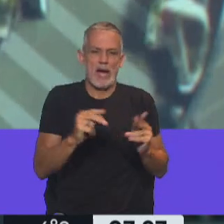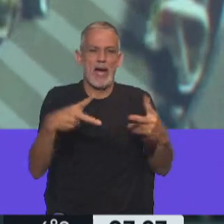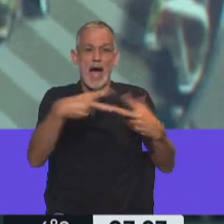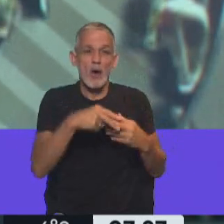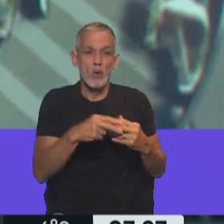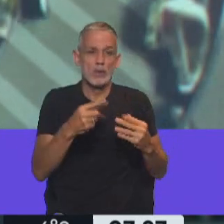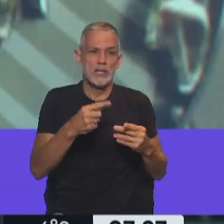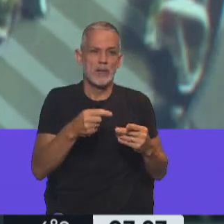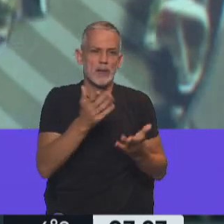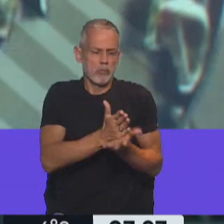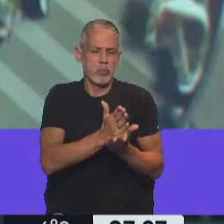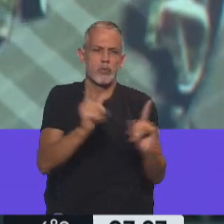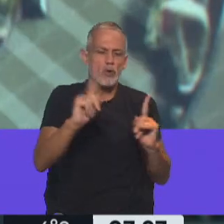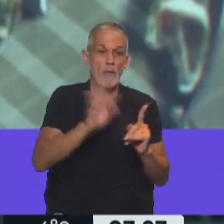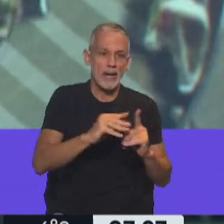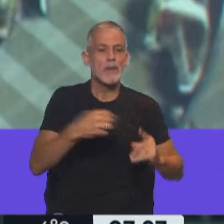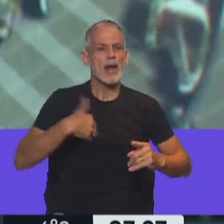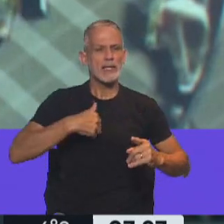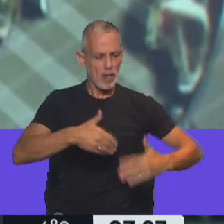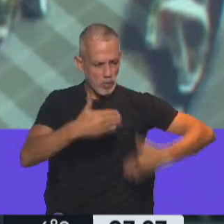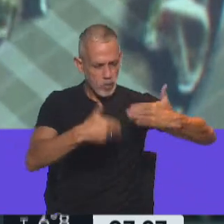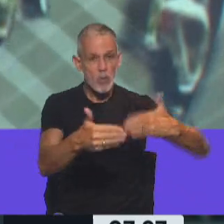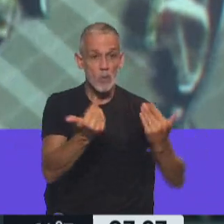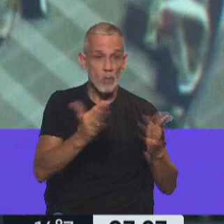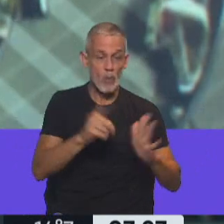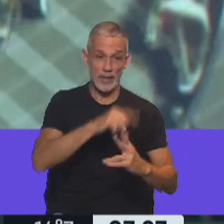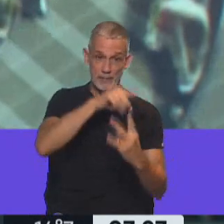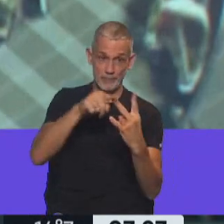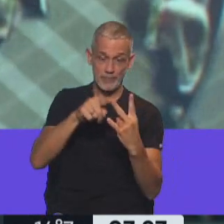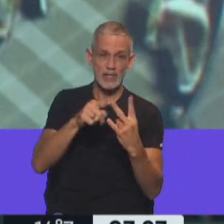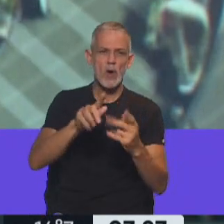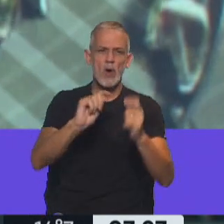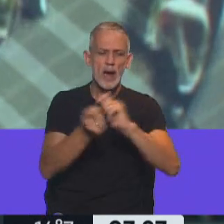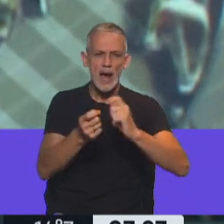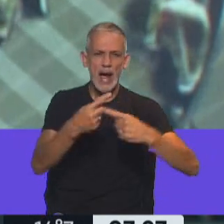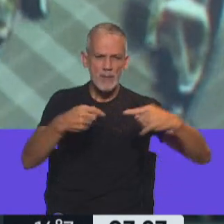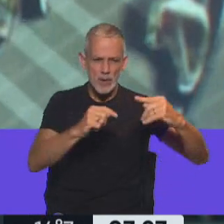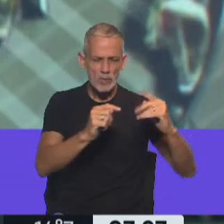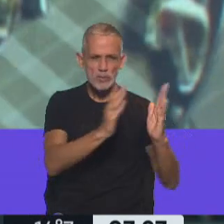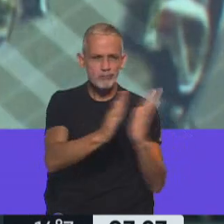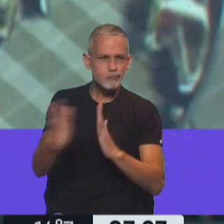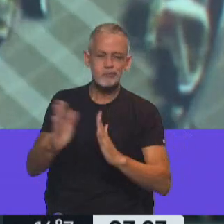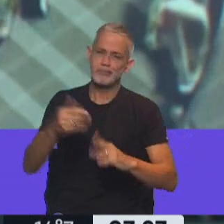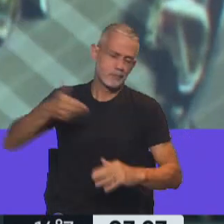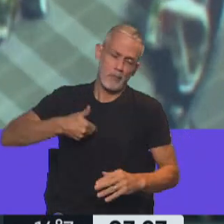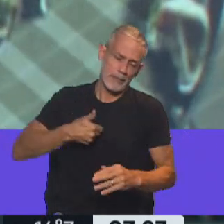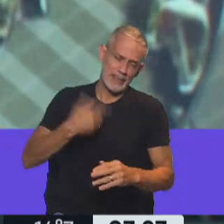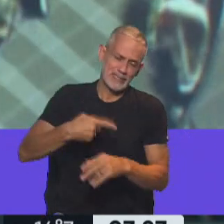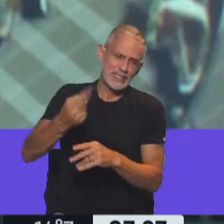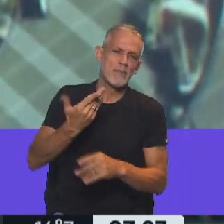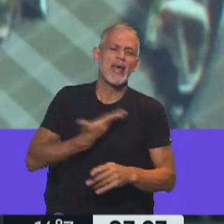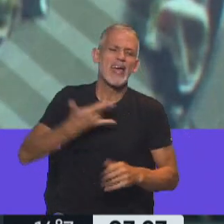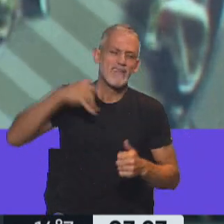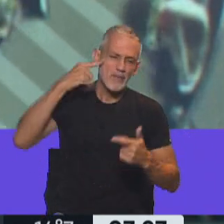pueda crecer. Ese es uno de los puntos. Y atención con las reformas estructurales que siempre te pide el FMI,